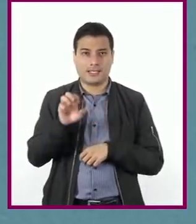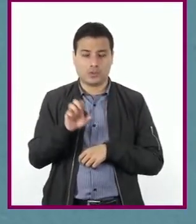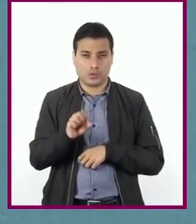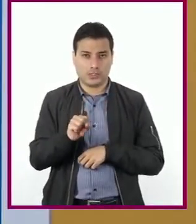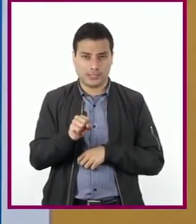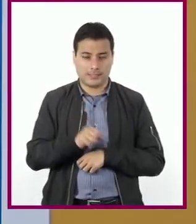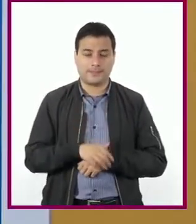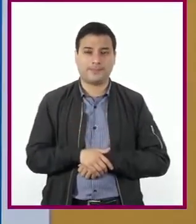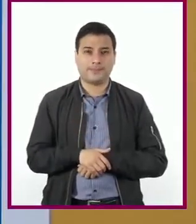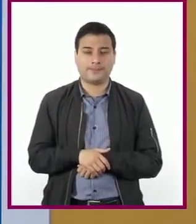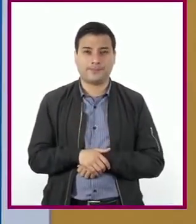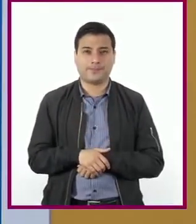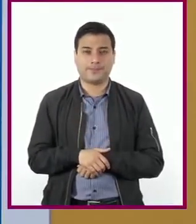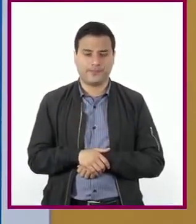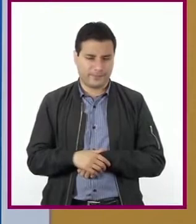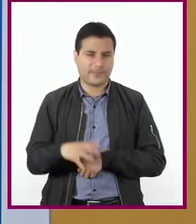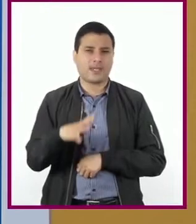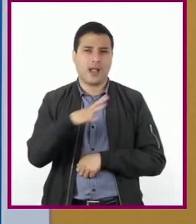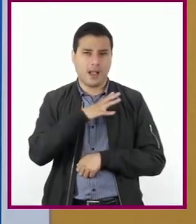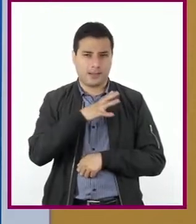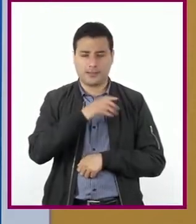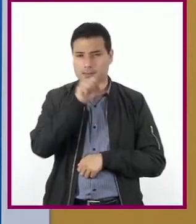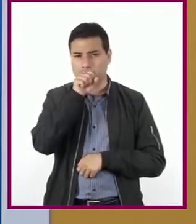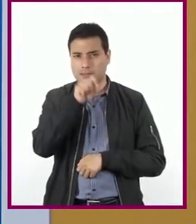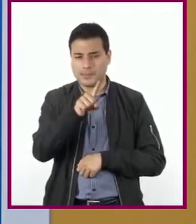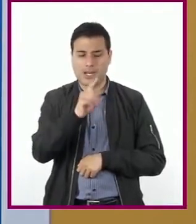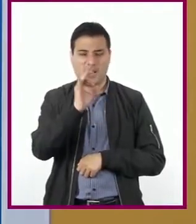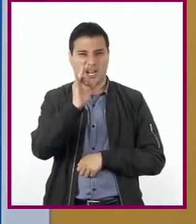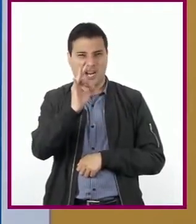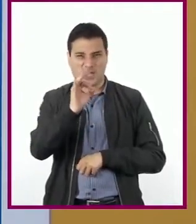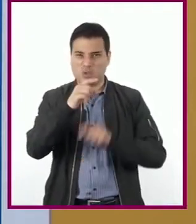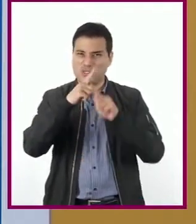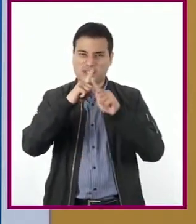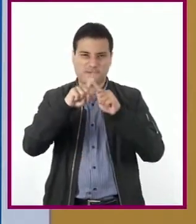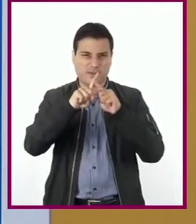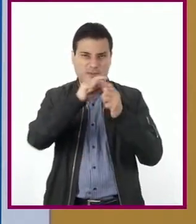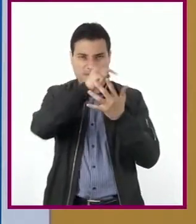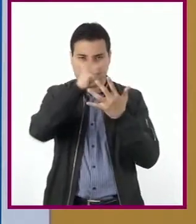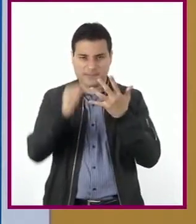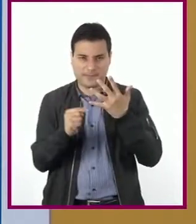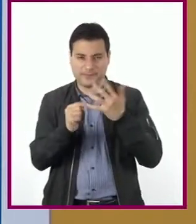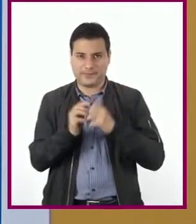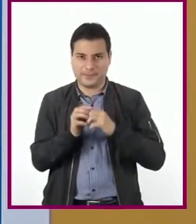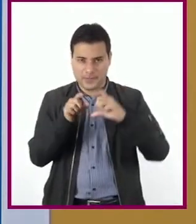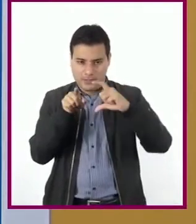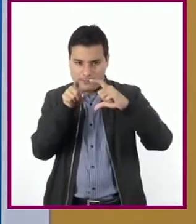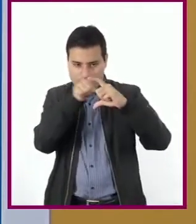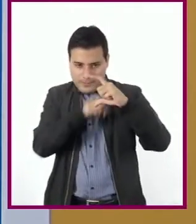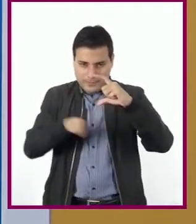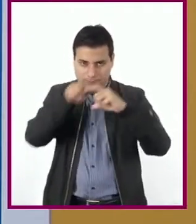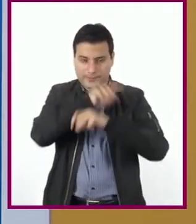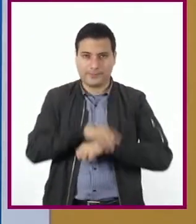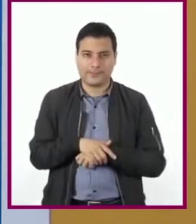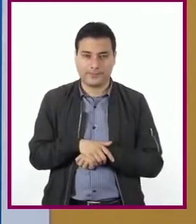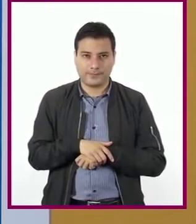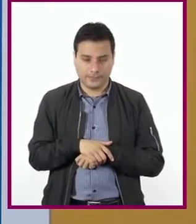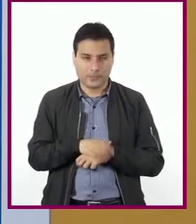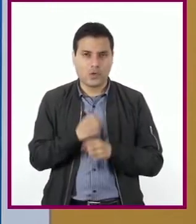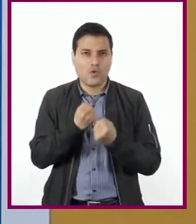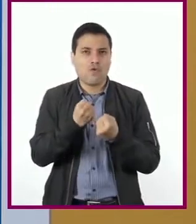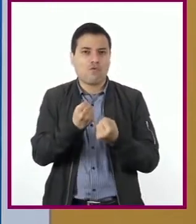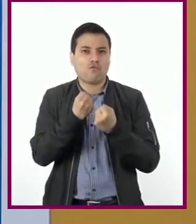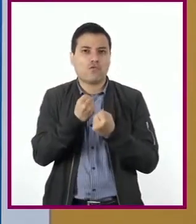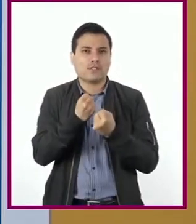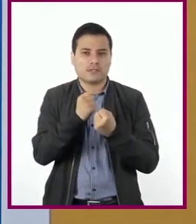grados. Pero existe una gama de grados en la circunferencia. Una fuerza puede